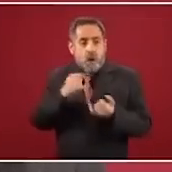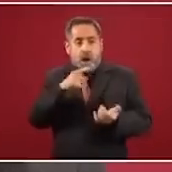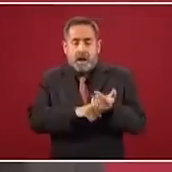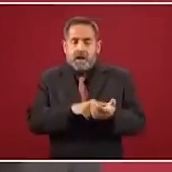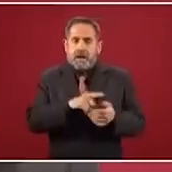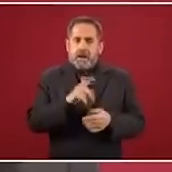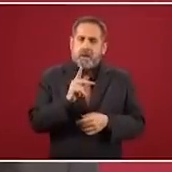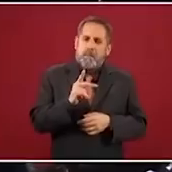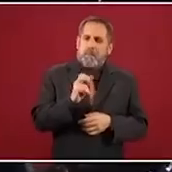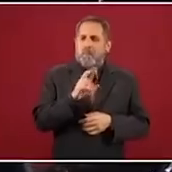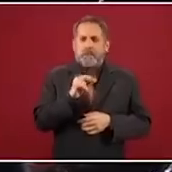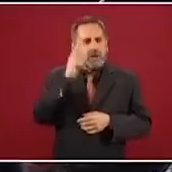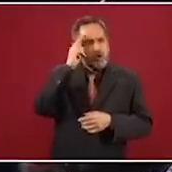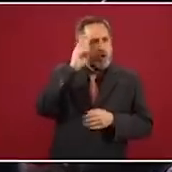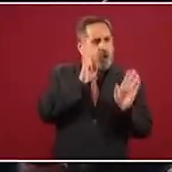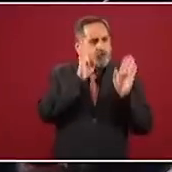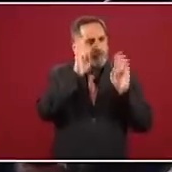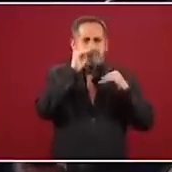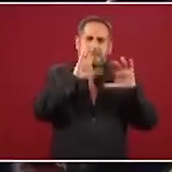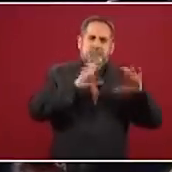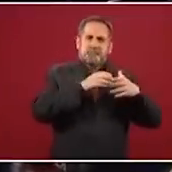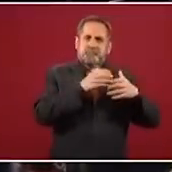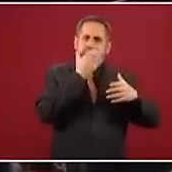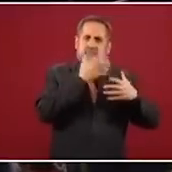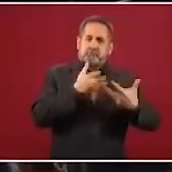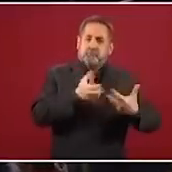Entonces, ese es el fondo, ¿no?, de todo.